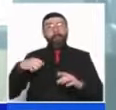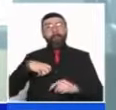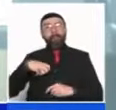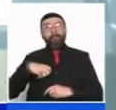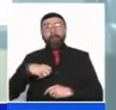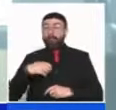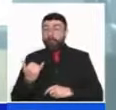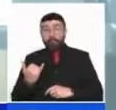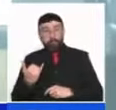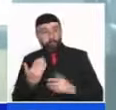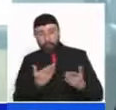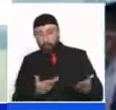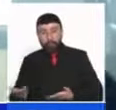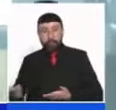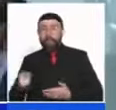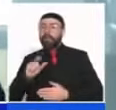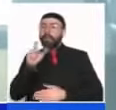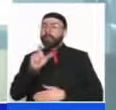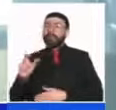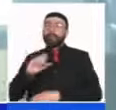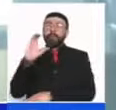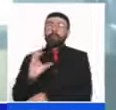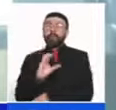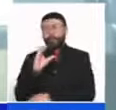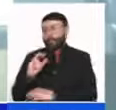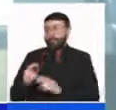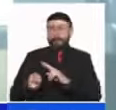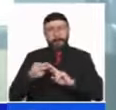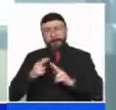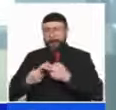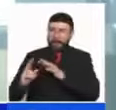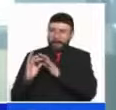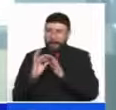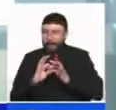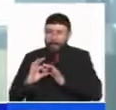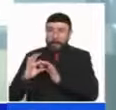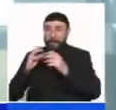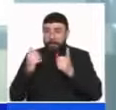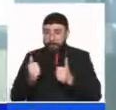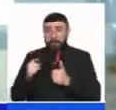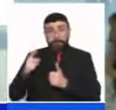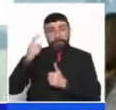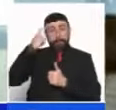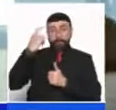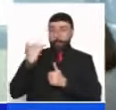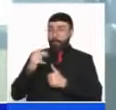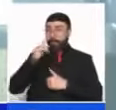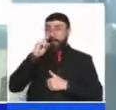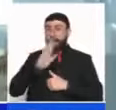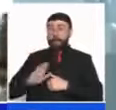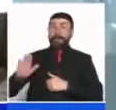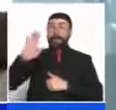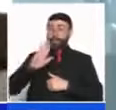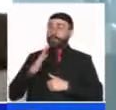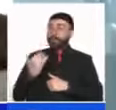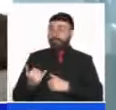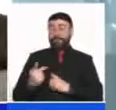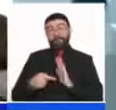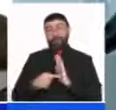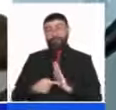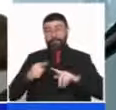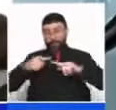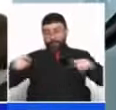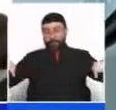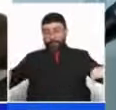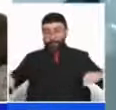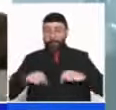la recepción siempre con el colombiano, el cual nos llevamos muy bien, y creo que también desde el Estado Nacional lo está demostrando con este stand, ¿no?